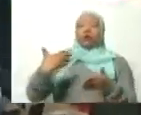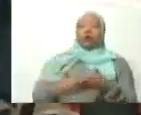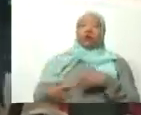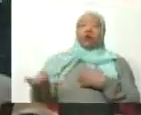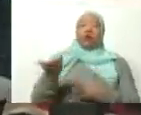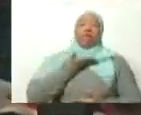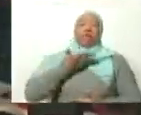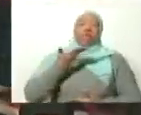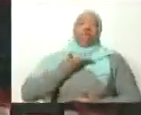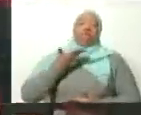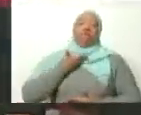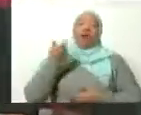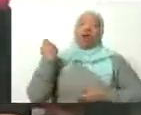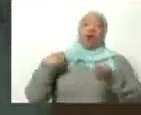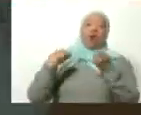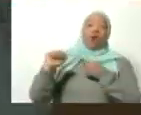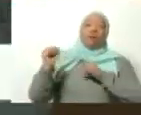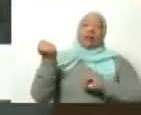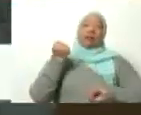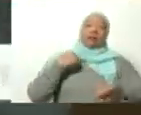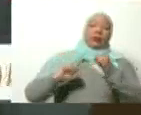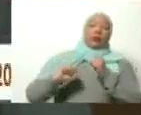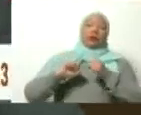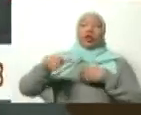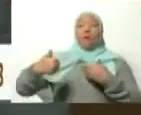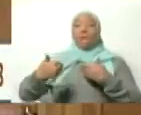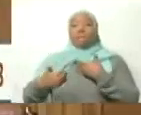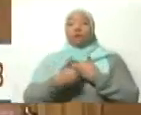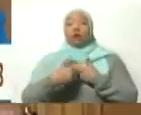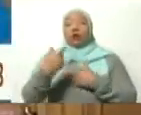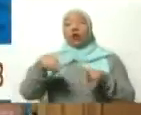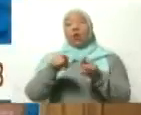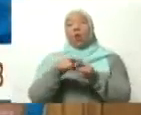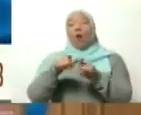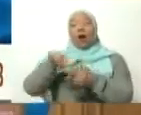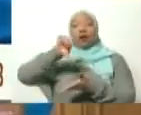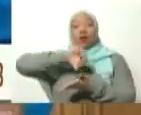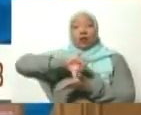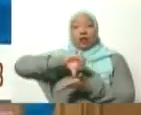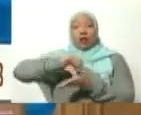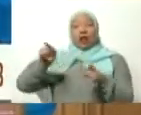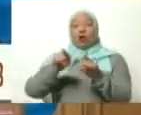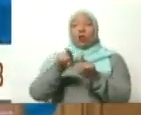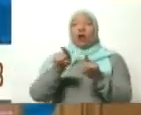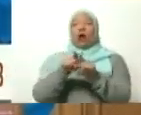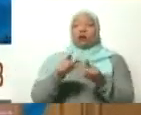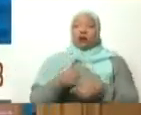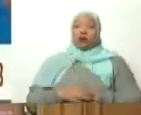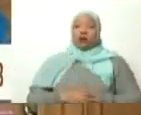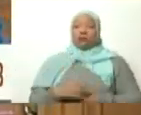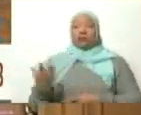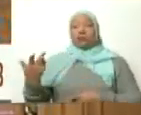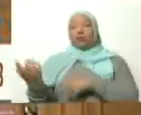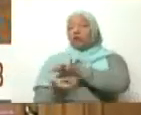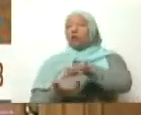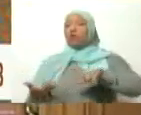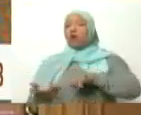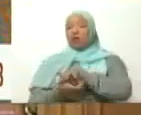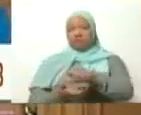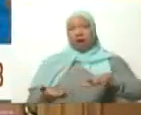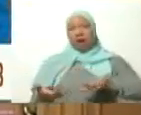su economía. Lo han demostrado otros países, Irán, que se levanta como una potencia media en medio